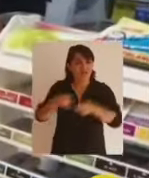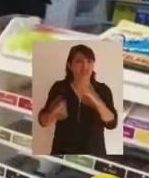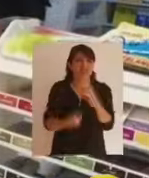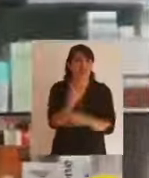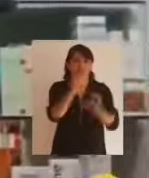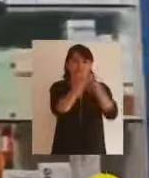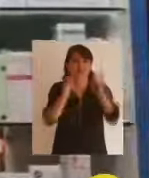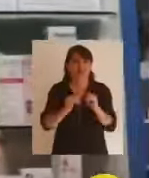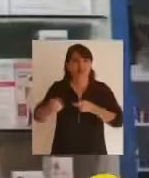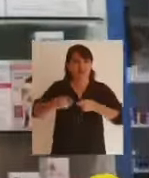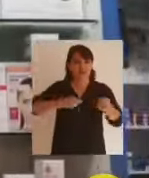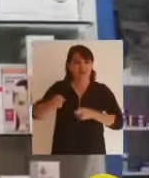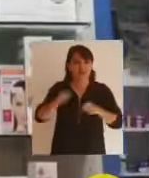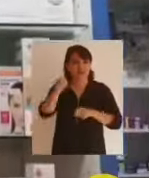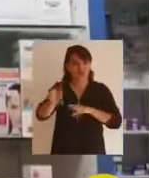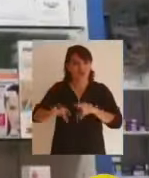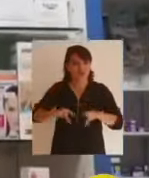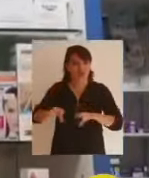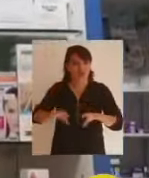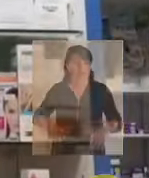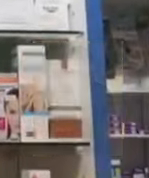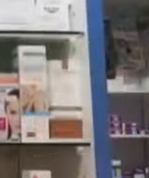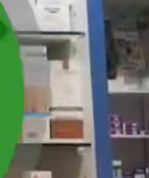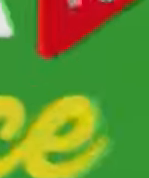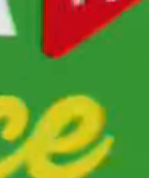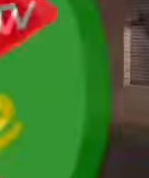de comercialización.